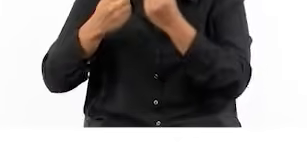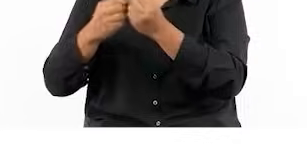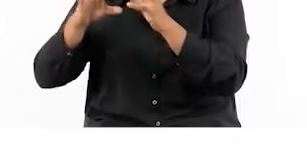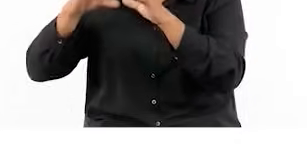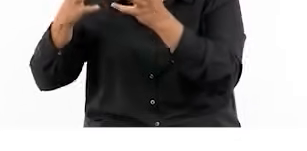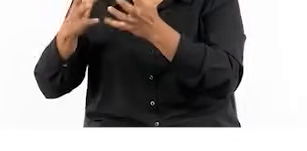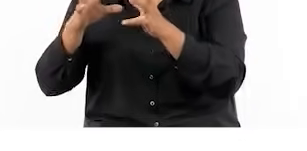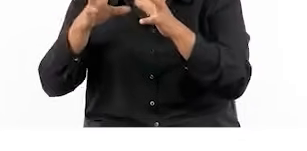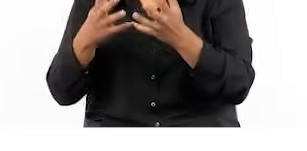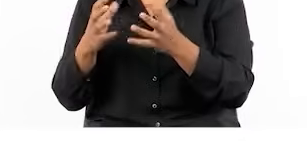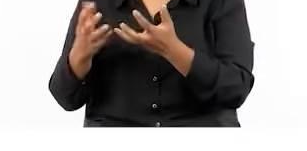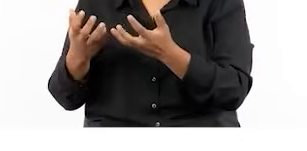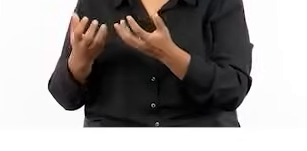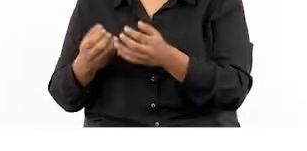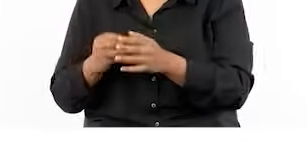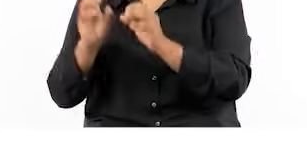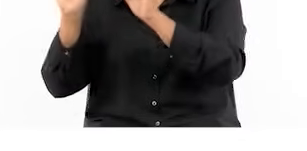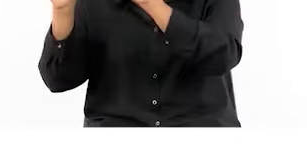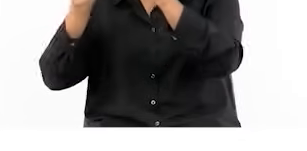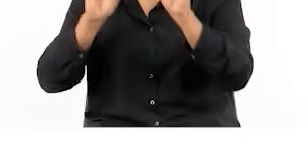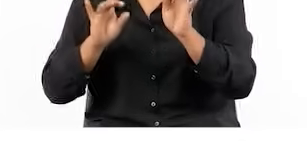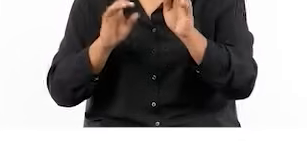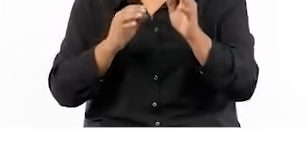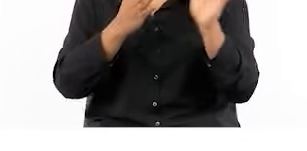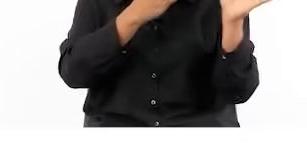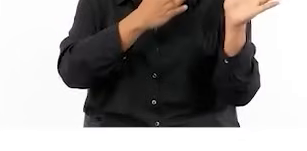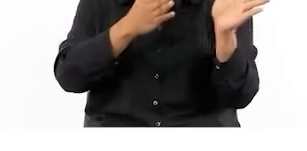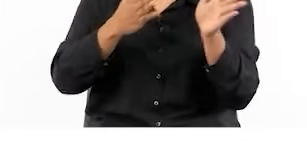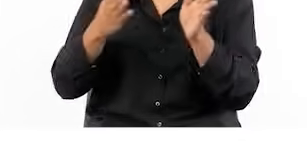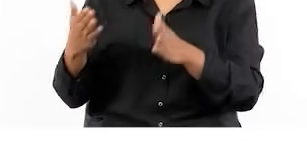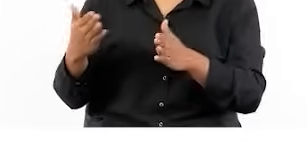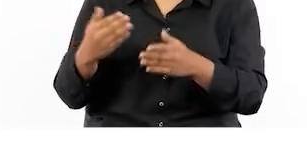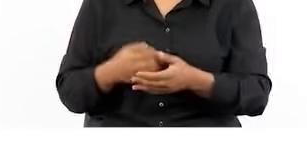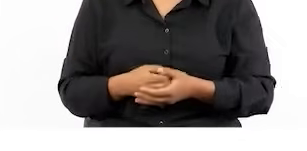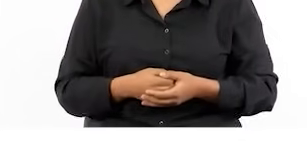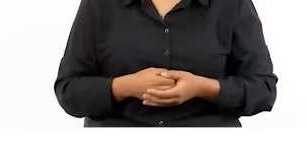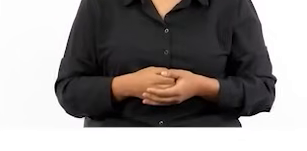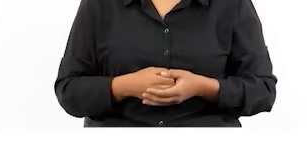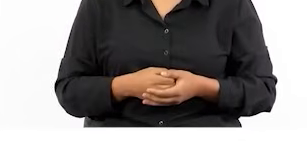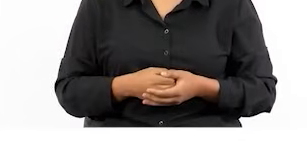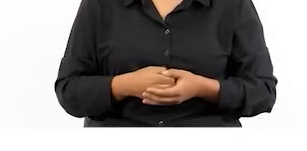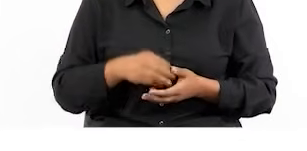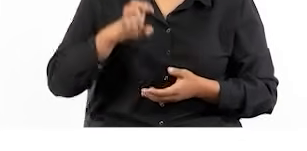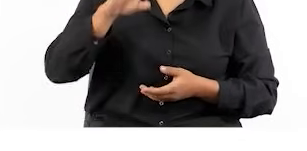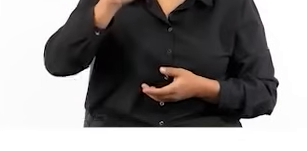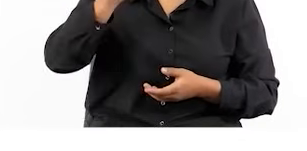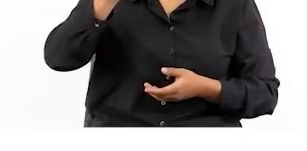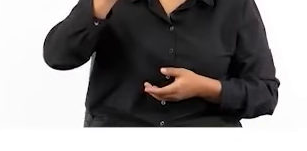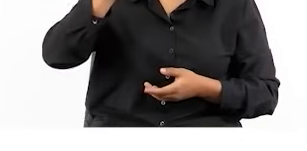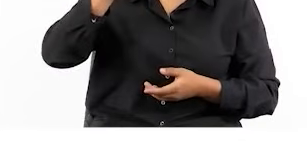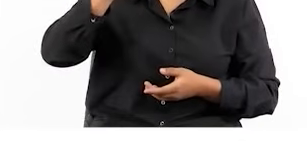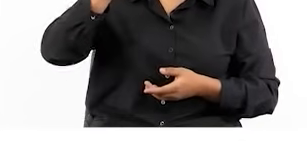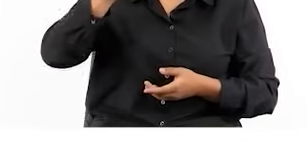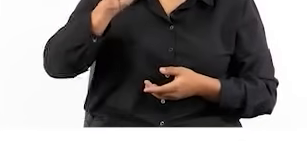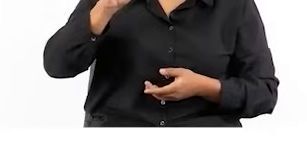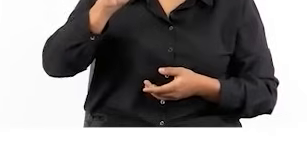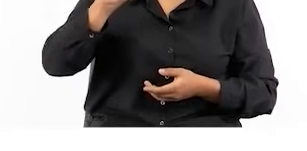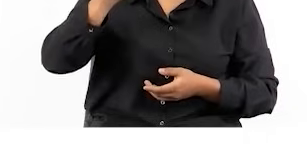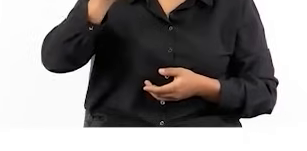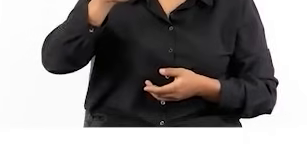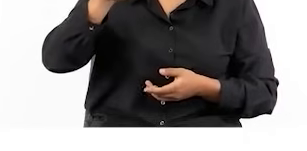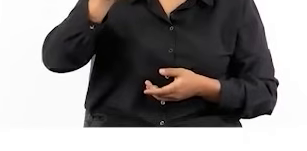más galaxias y estas galaxias también tienen características muy peculiares. Pueden ser clasificadas al menos en